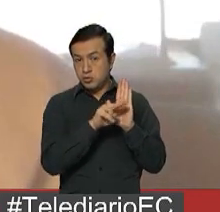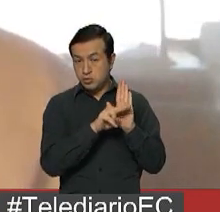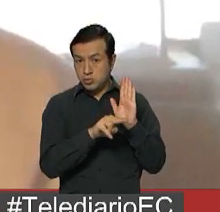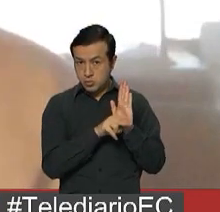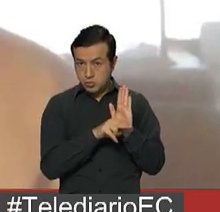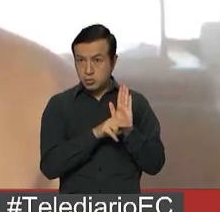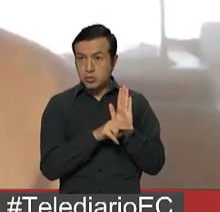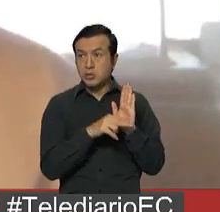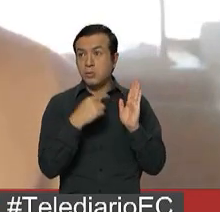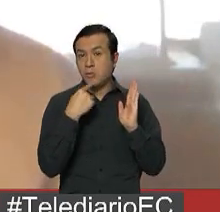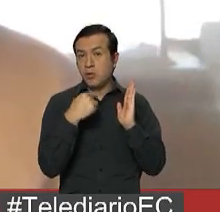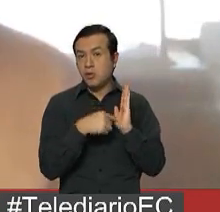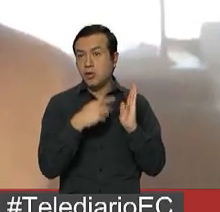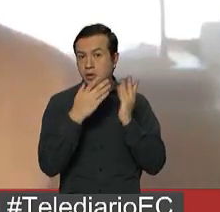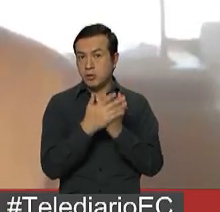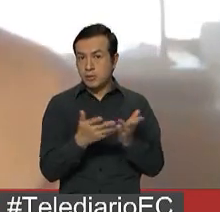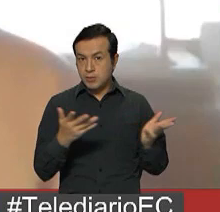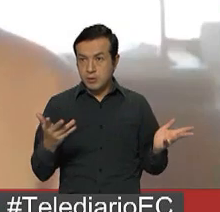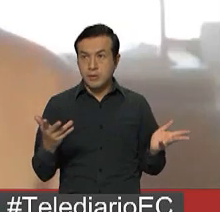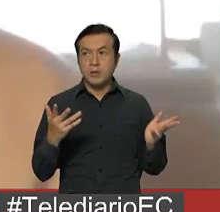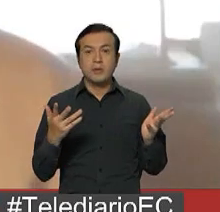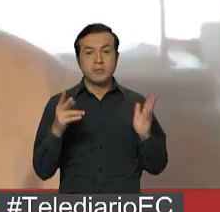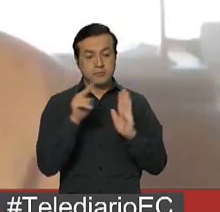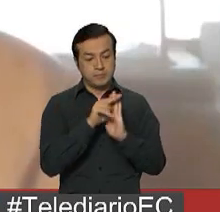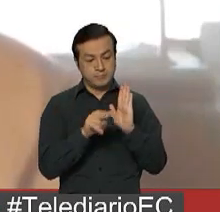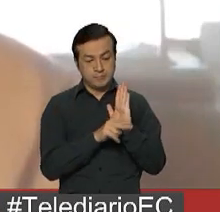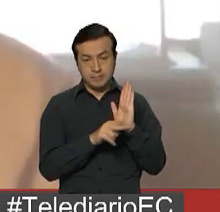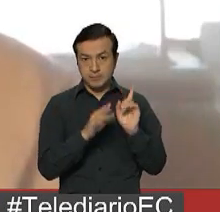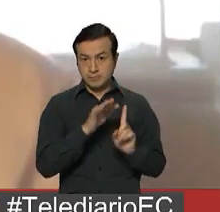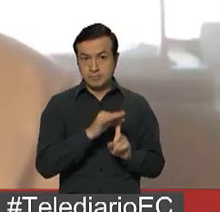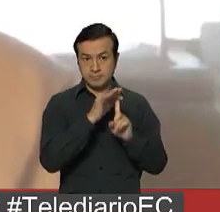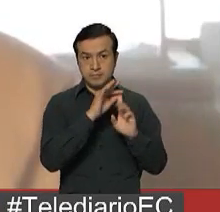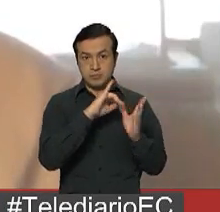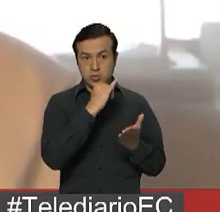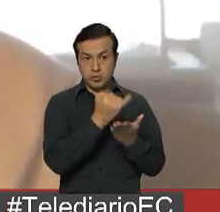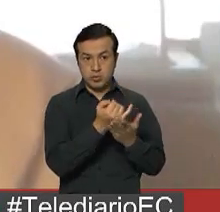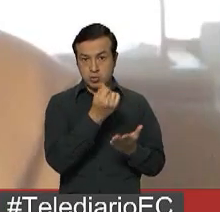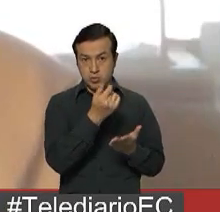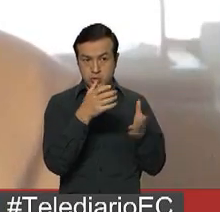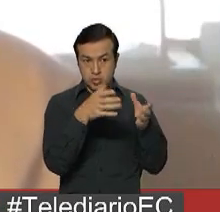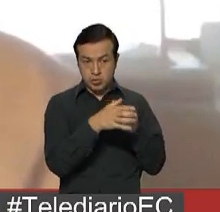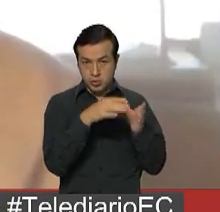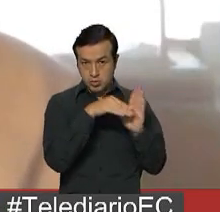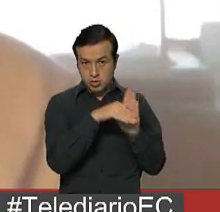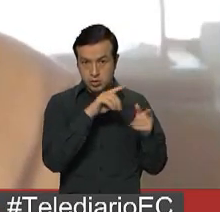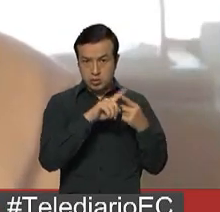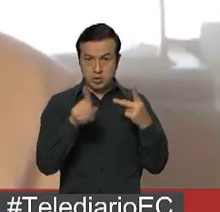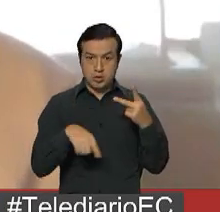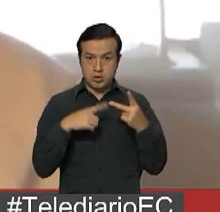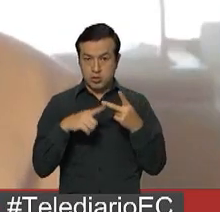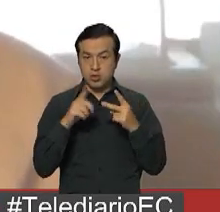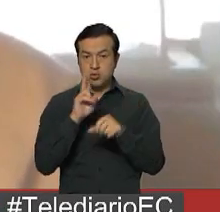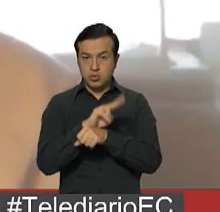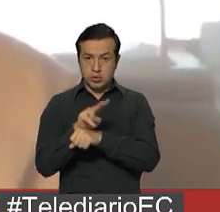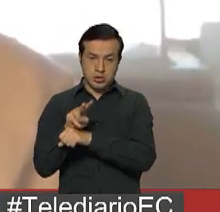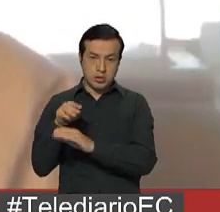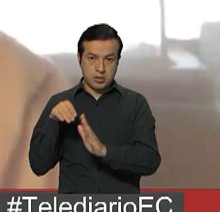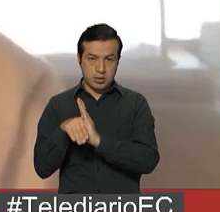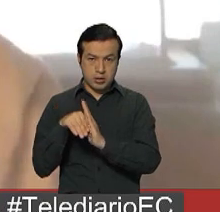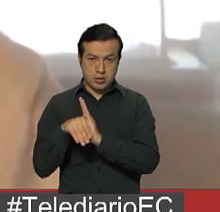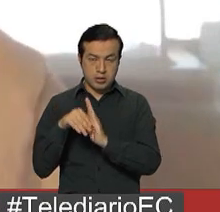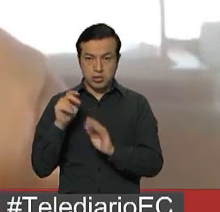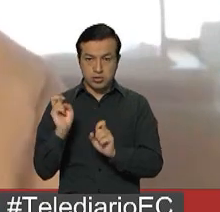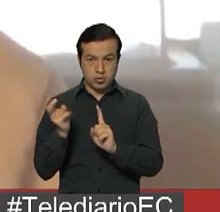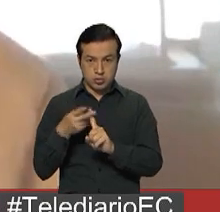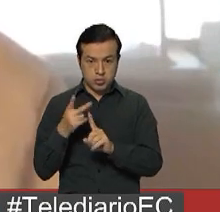es decir el marco normativo principal lo hace la junta de política y regulación monetaria pero secundario lo puede hacer la súper de bancos y en ese